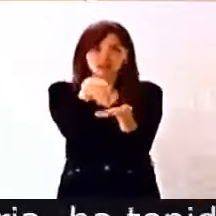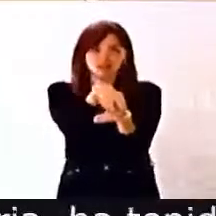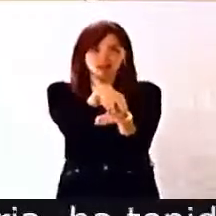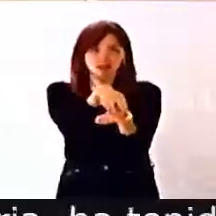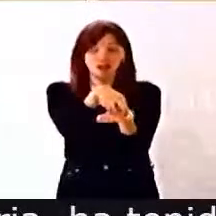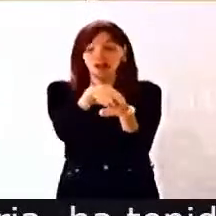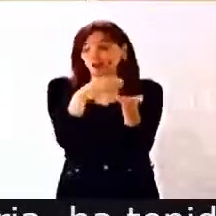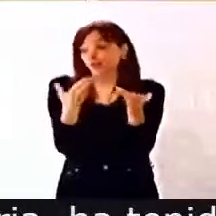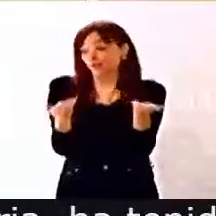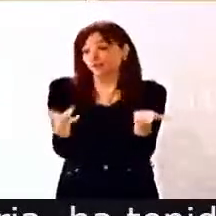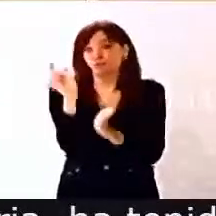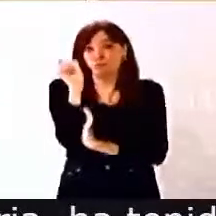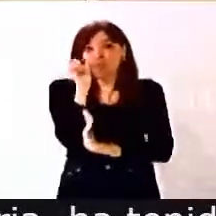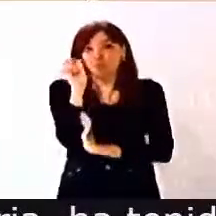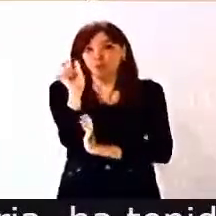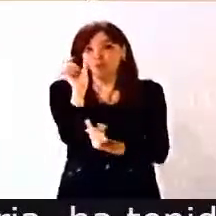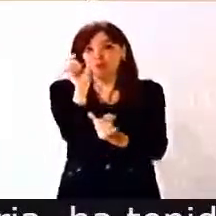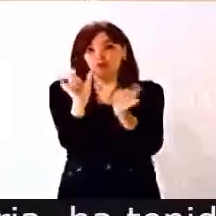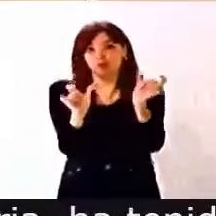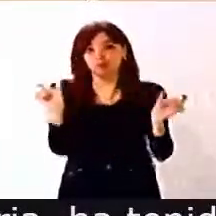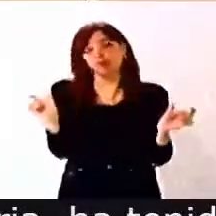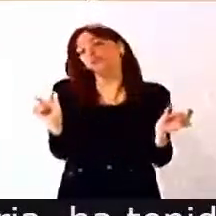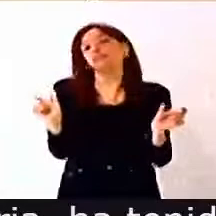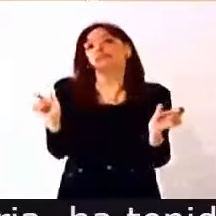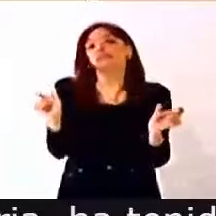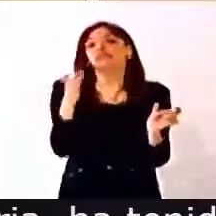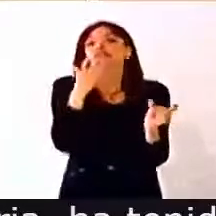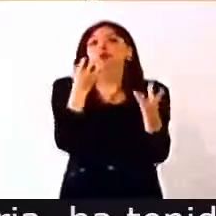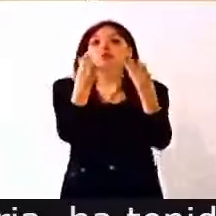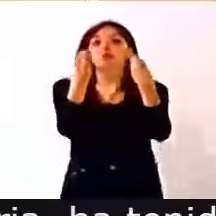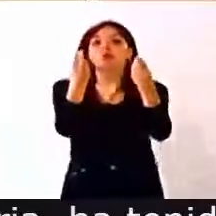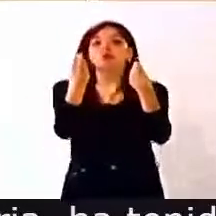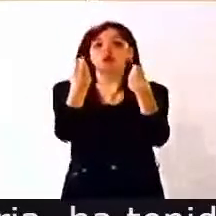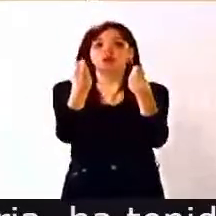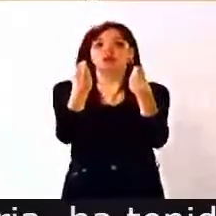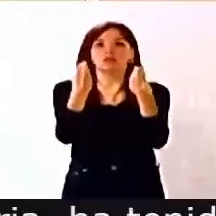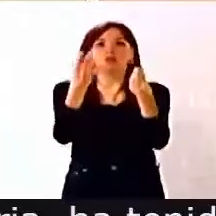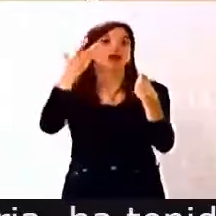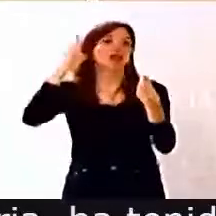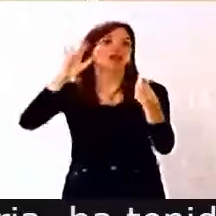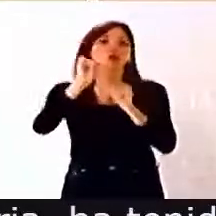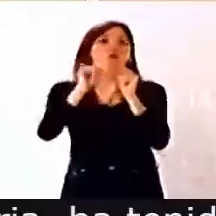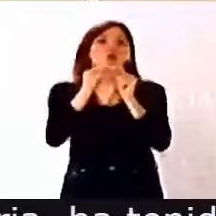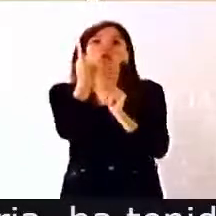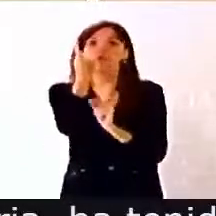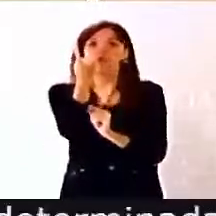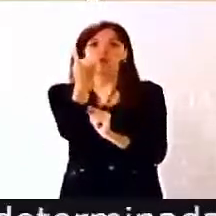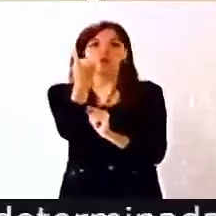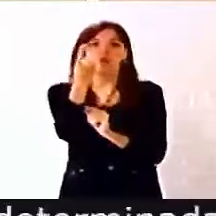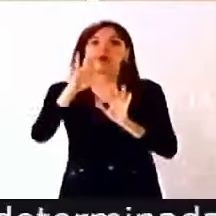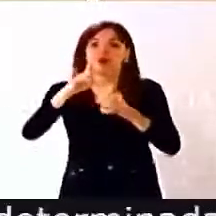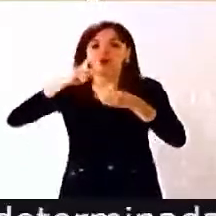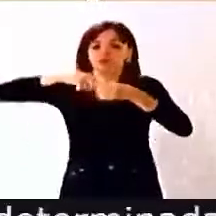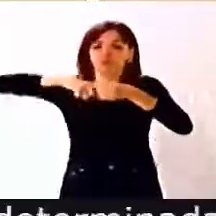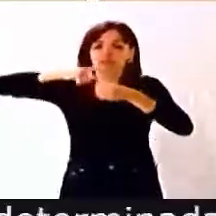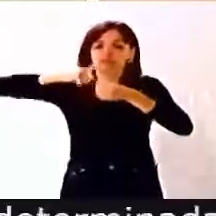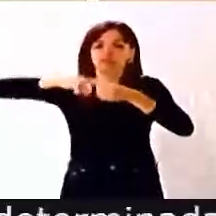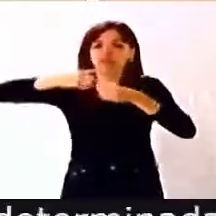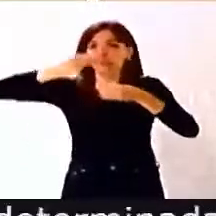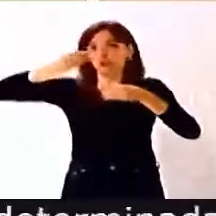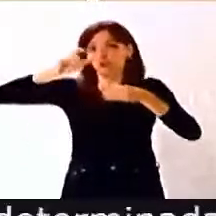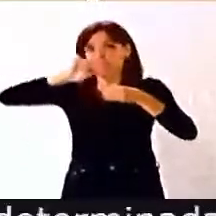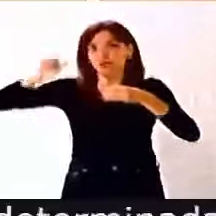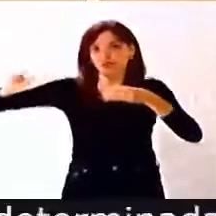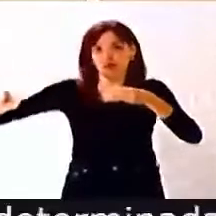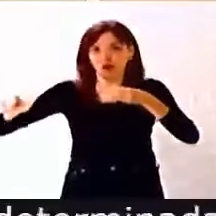una población determinada, si hay muchos infectados dentro de un determinado brote, pues evidentemente lo que hay que hacer es irse